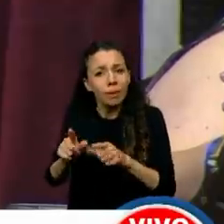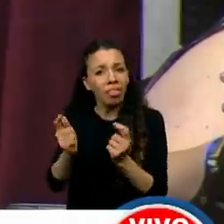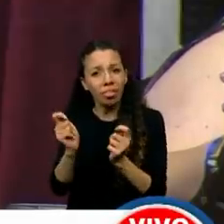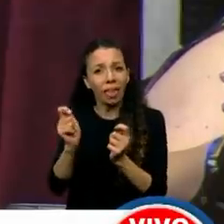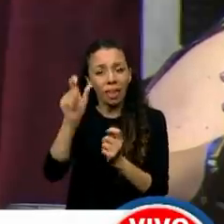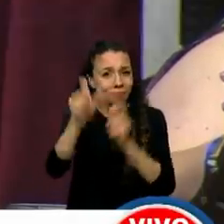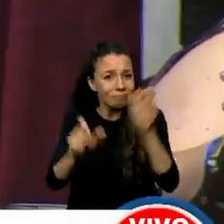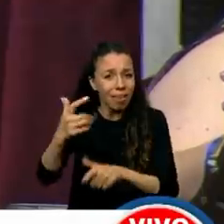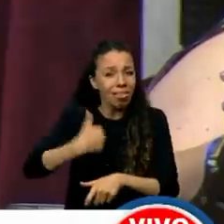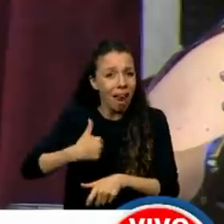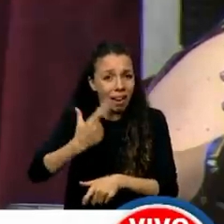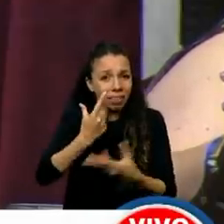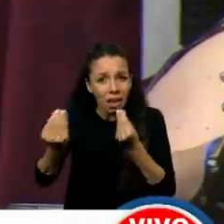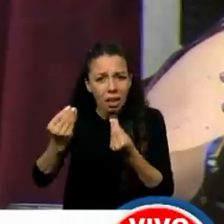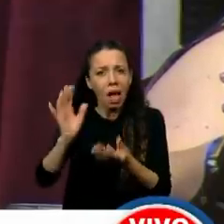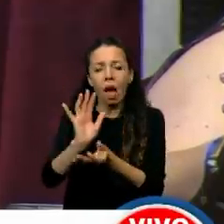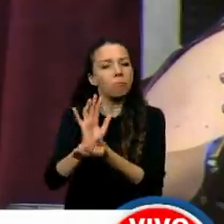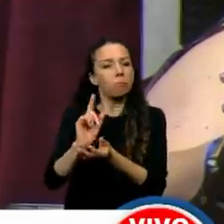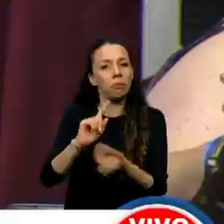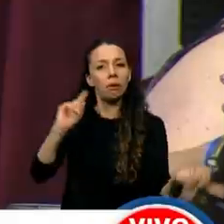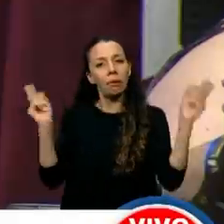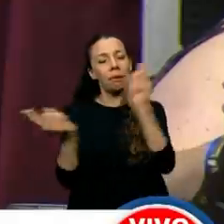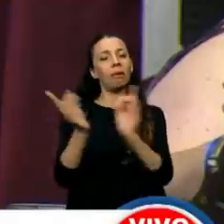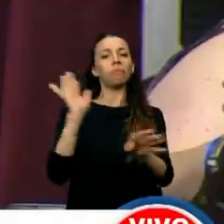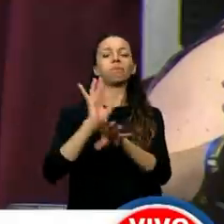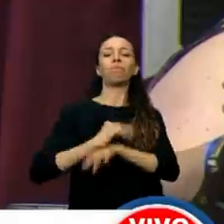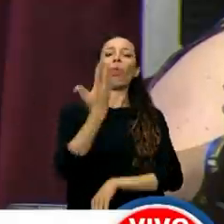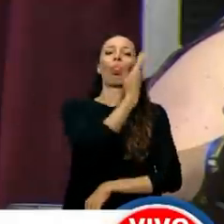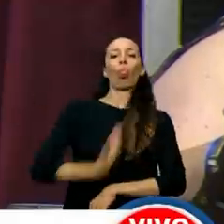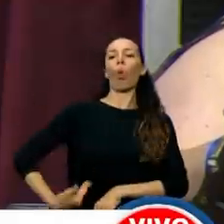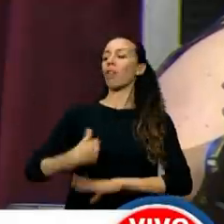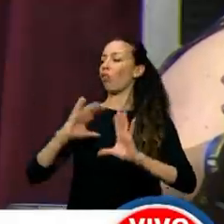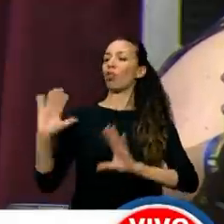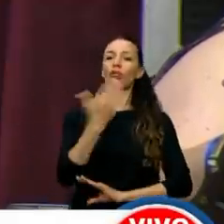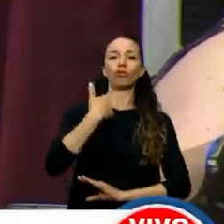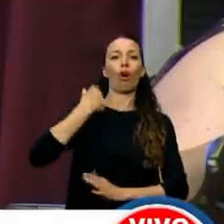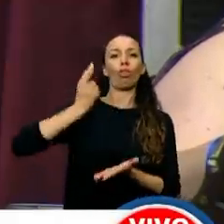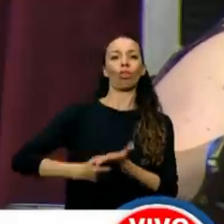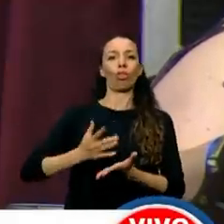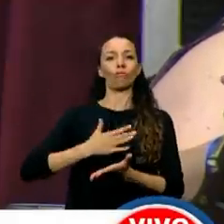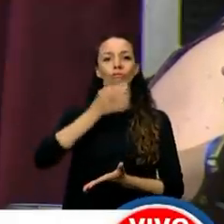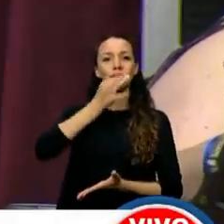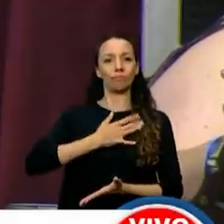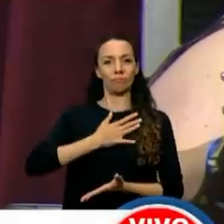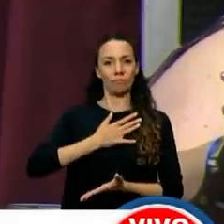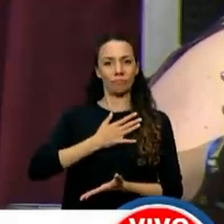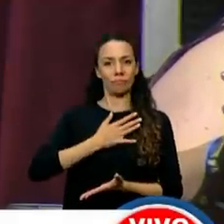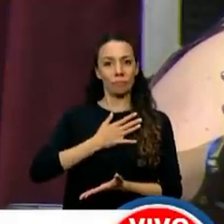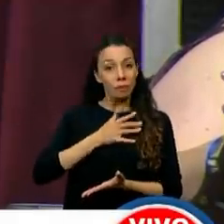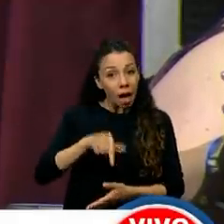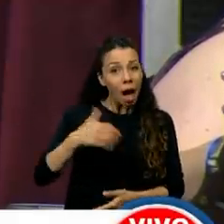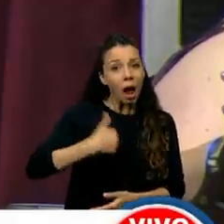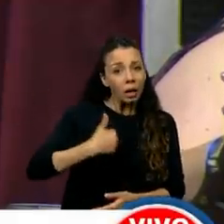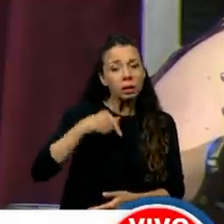actúan como si fueran los dueños del estado nuestro país está viviendo una crisis especial y tenemos